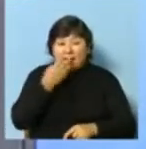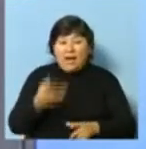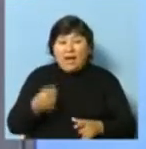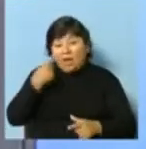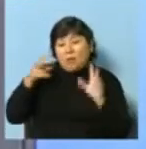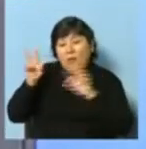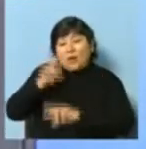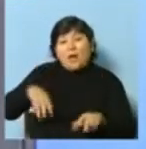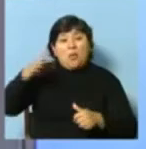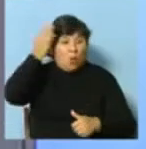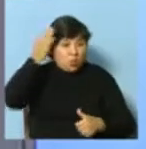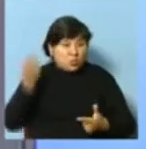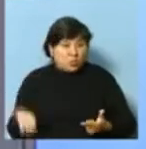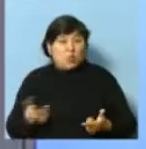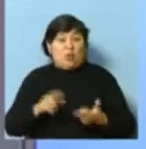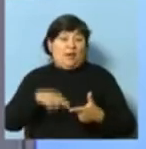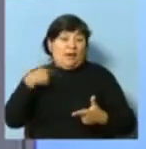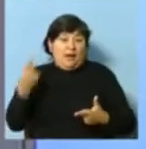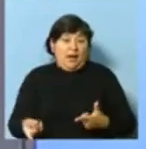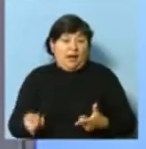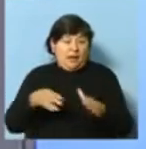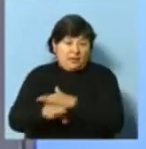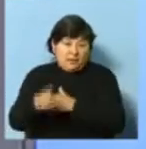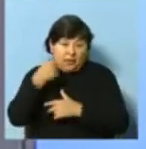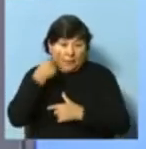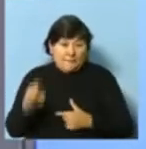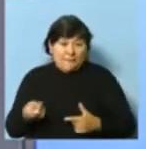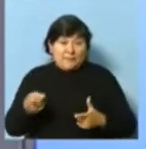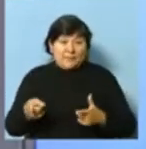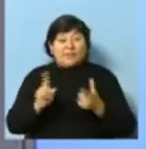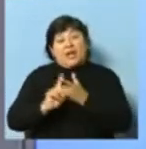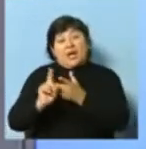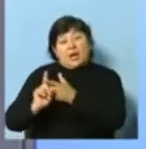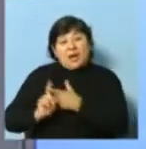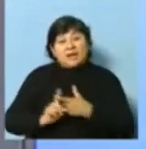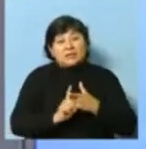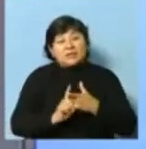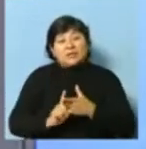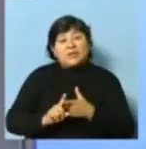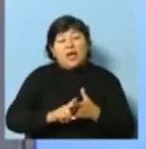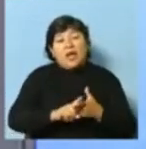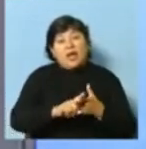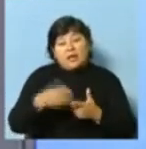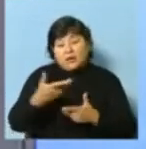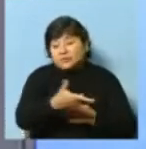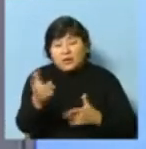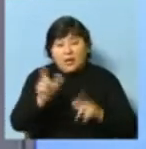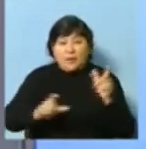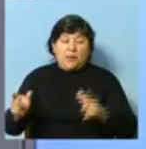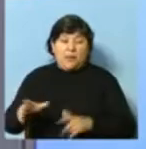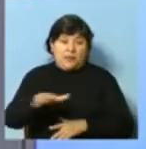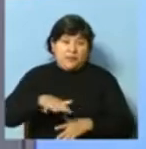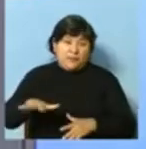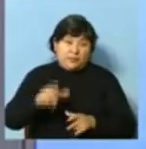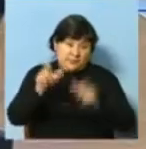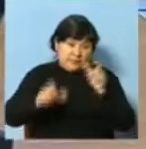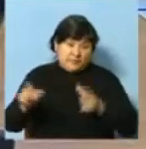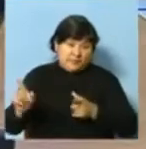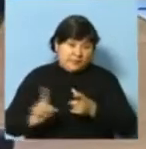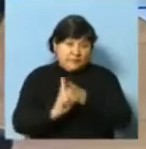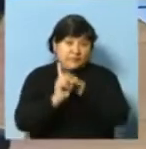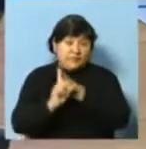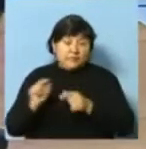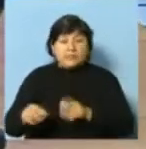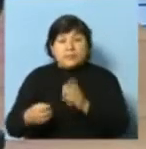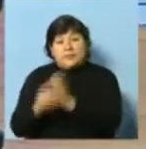cultura la posibilidad de relacionarnos directamente con el pueblo y con lo que hace la gente bien intendente el